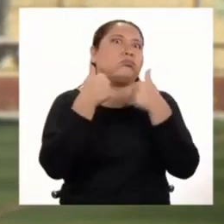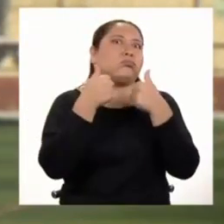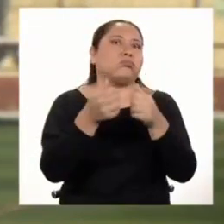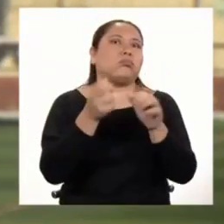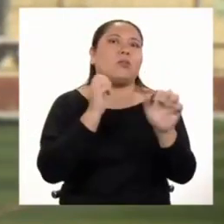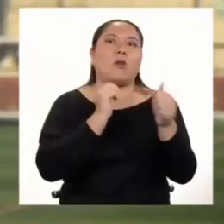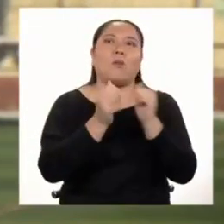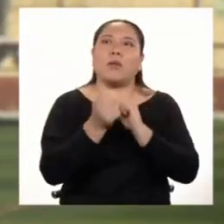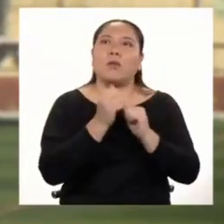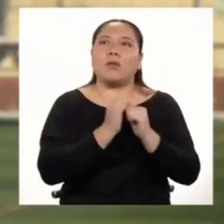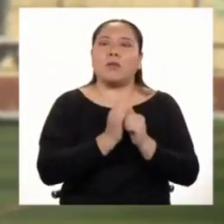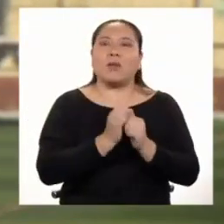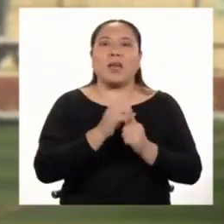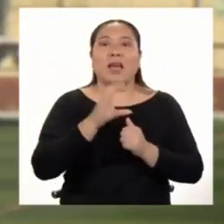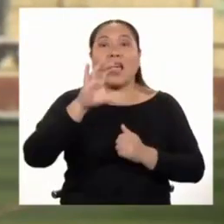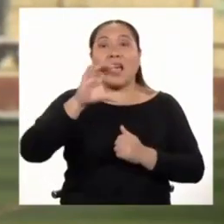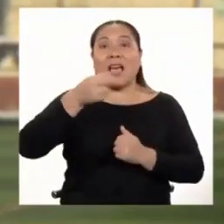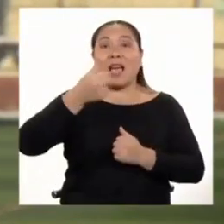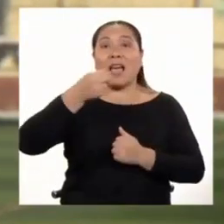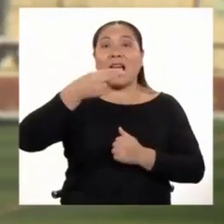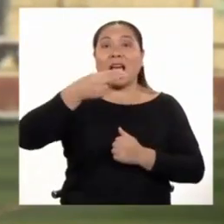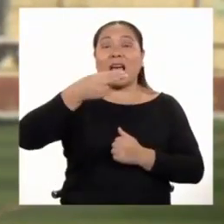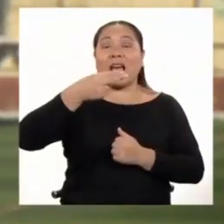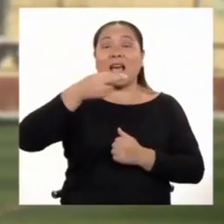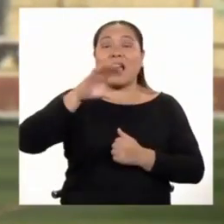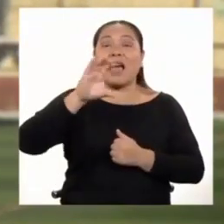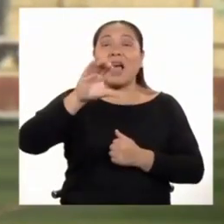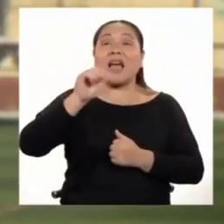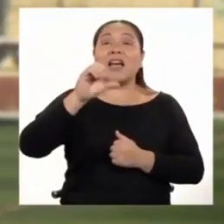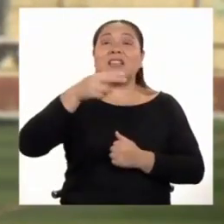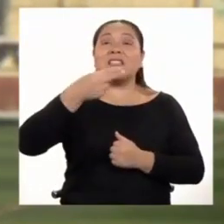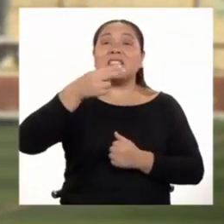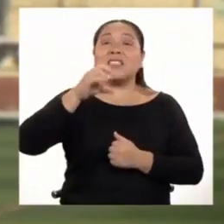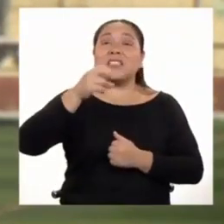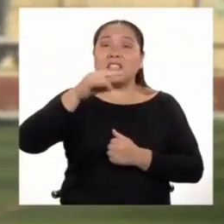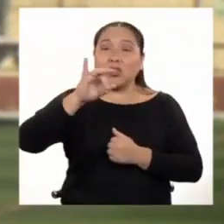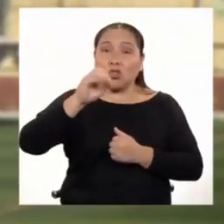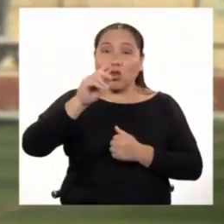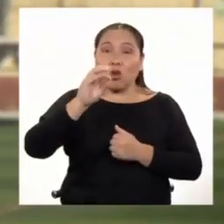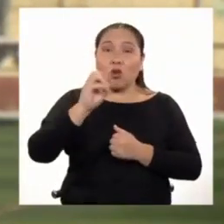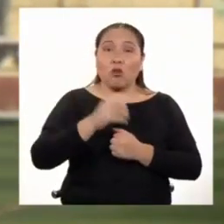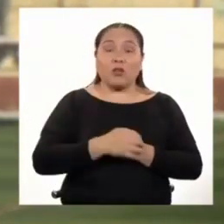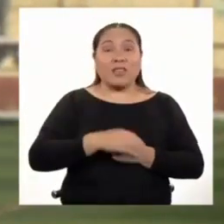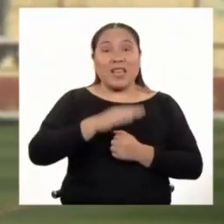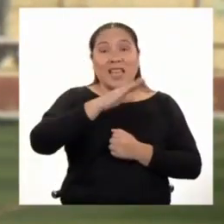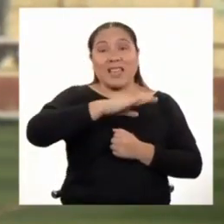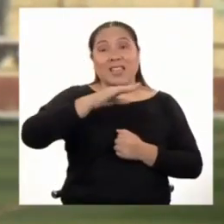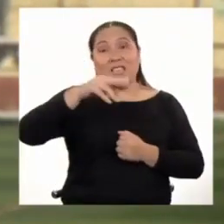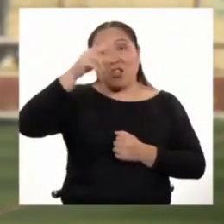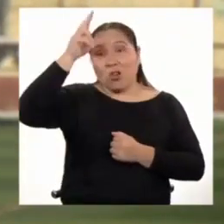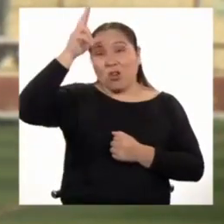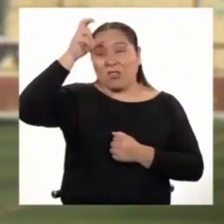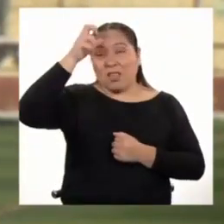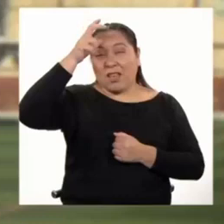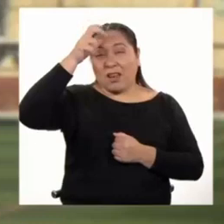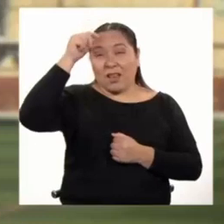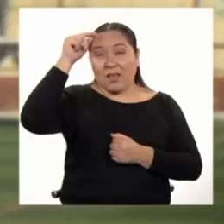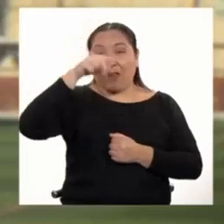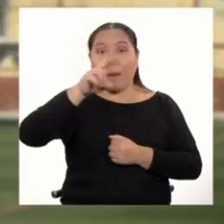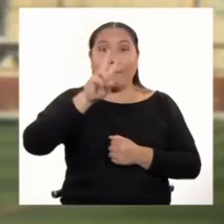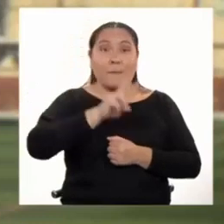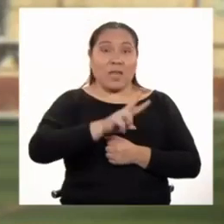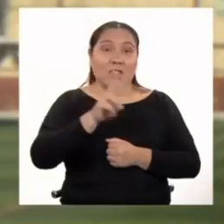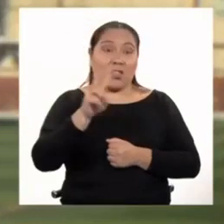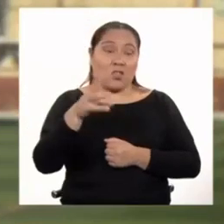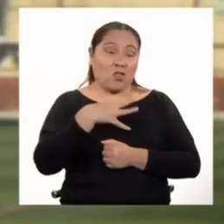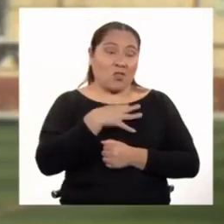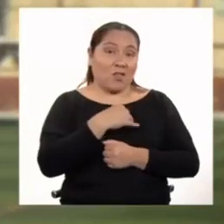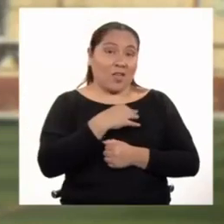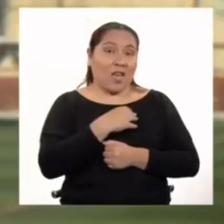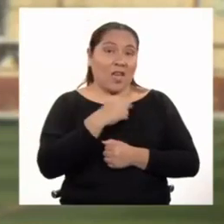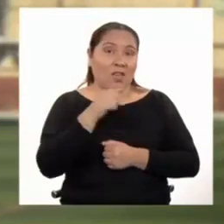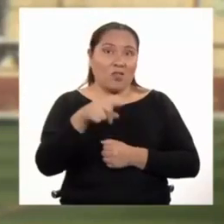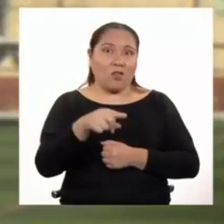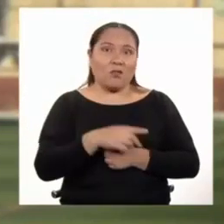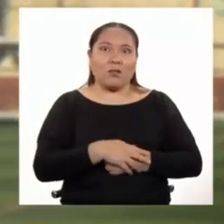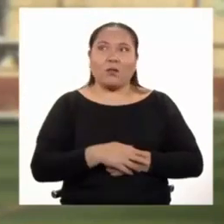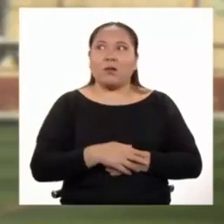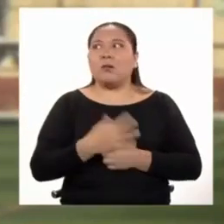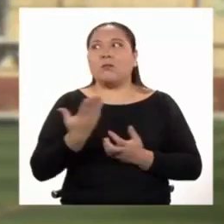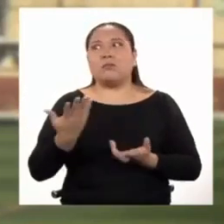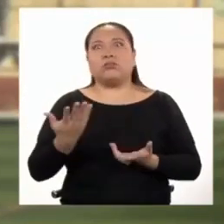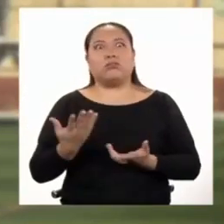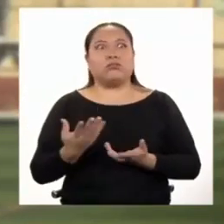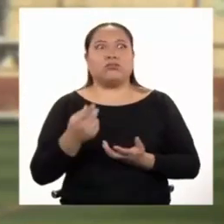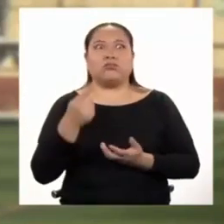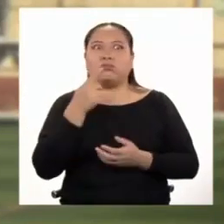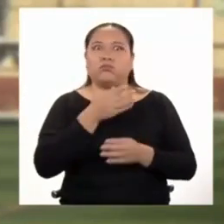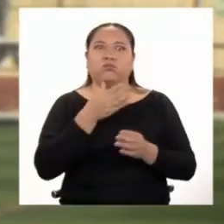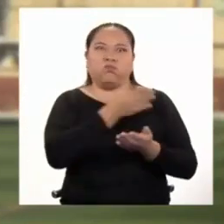anotó 2 golazos y el niño terrible con solo 22 años le hizo la vida